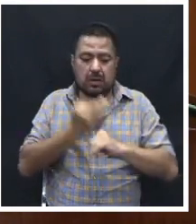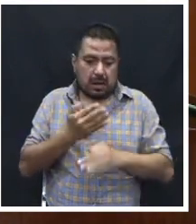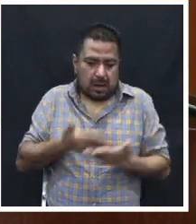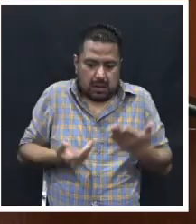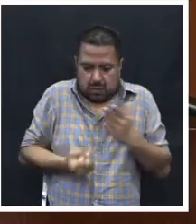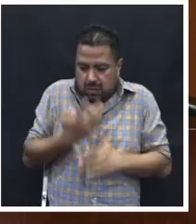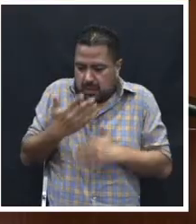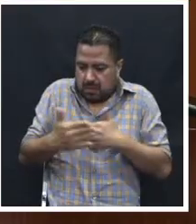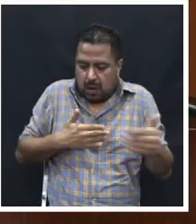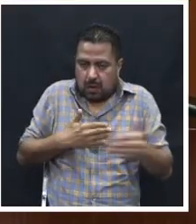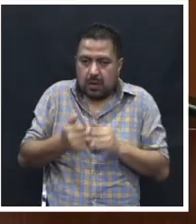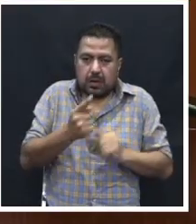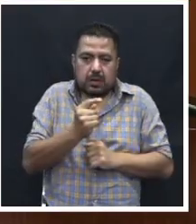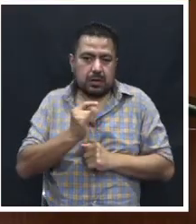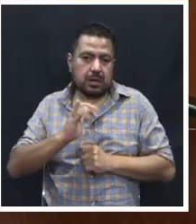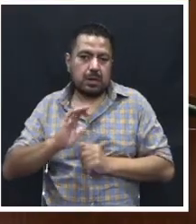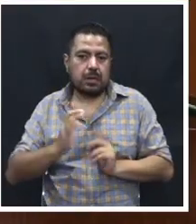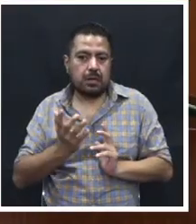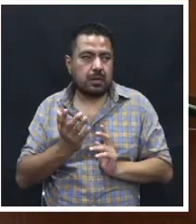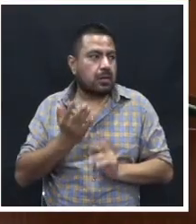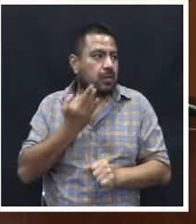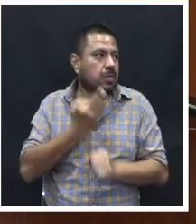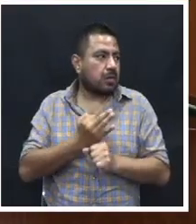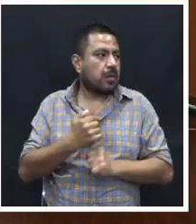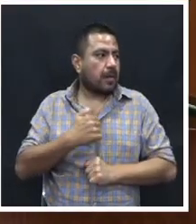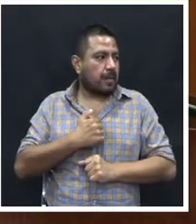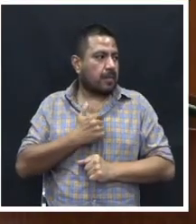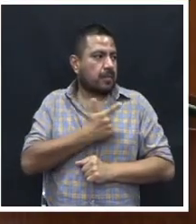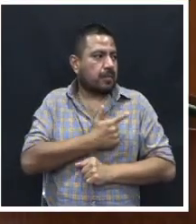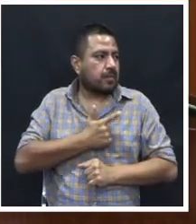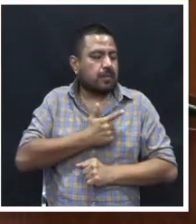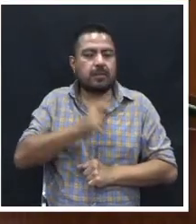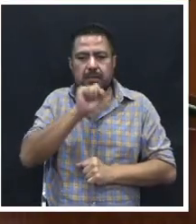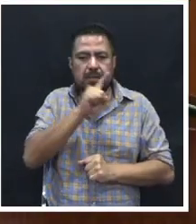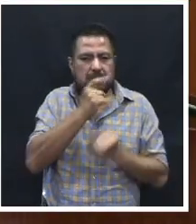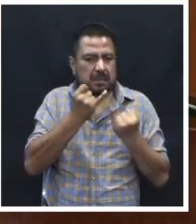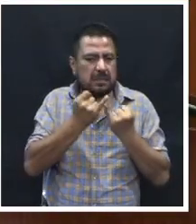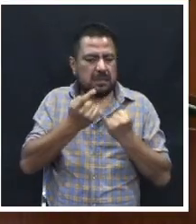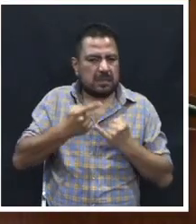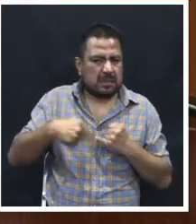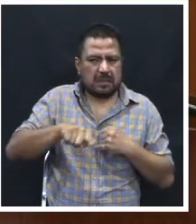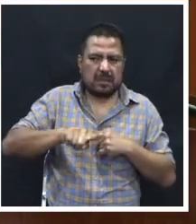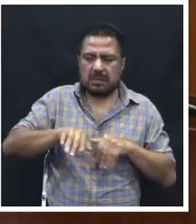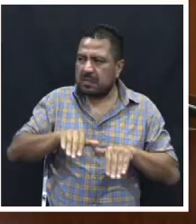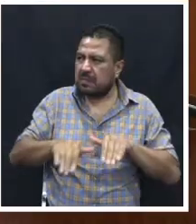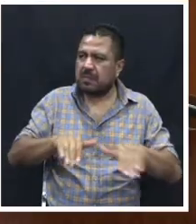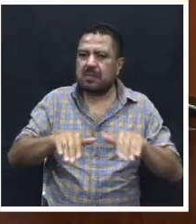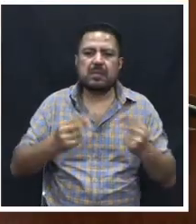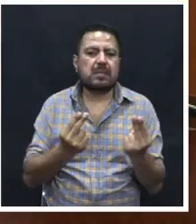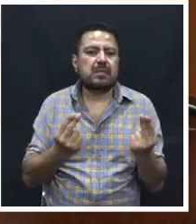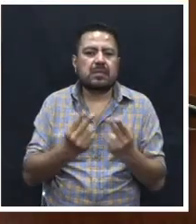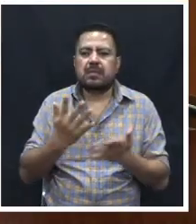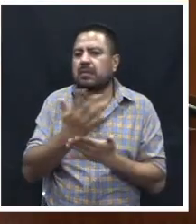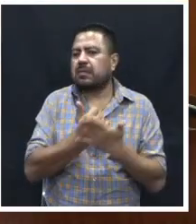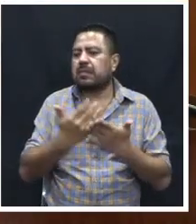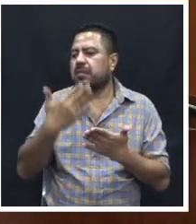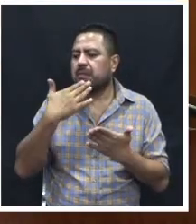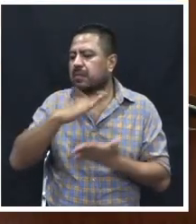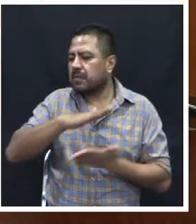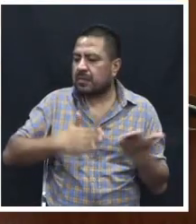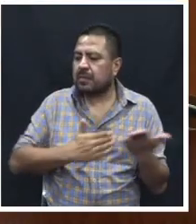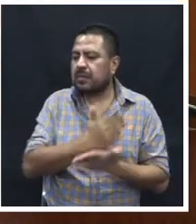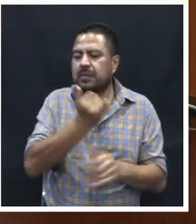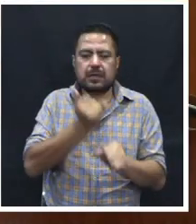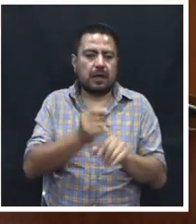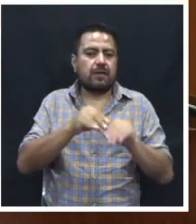Por ello, en esta ocasión, me gustaría también llamar la atención sobre la necesidad de garantizar el acceso a la